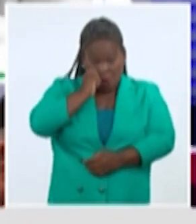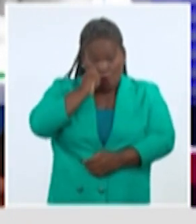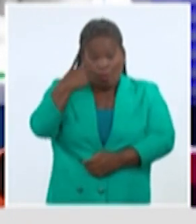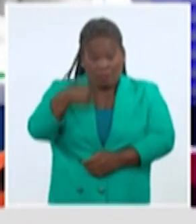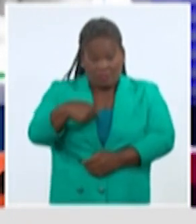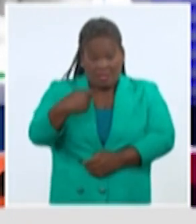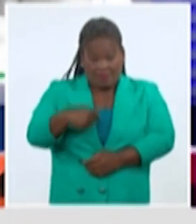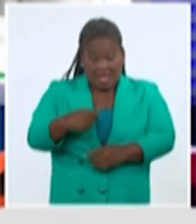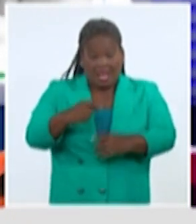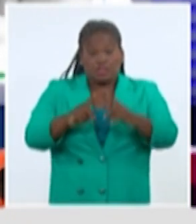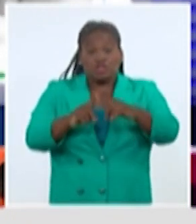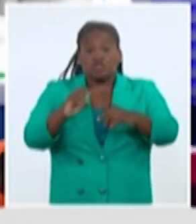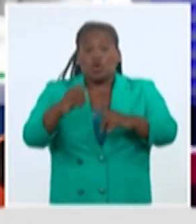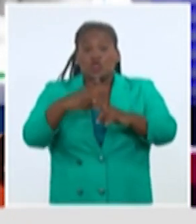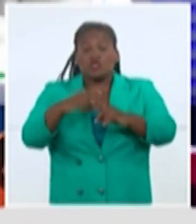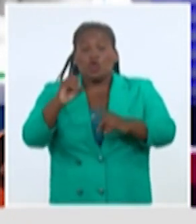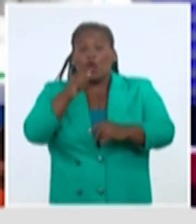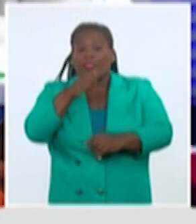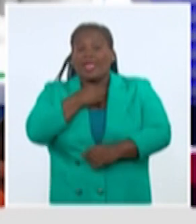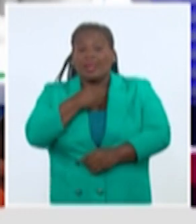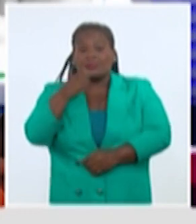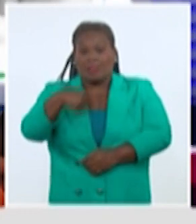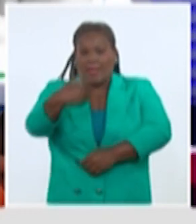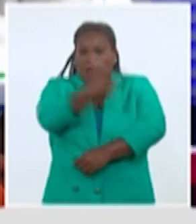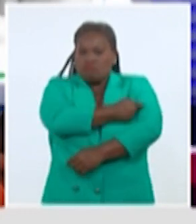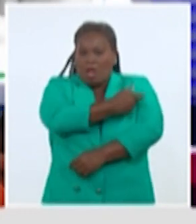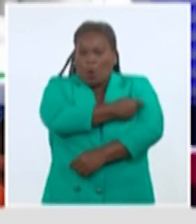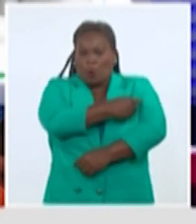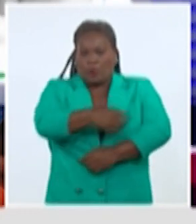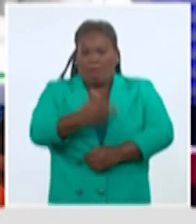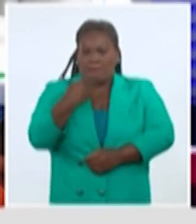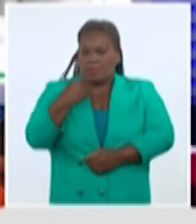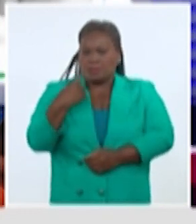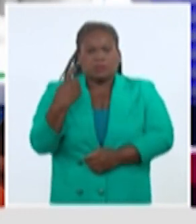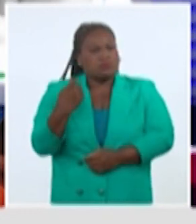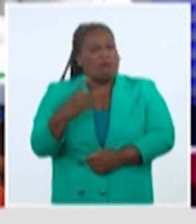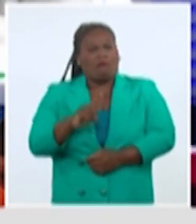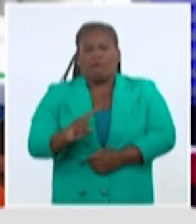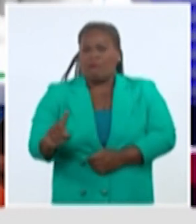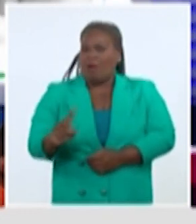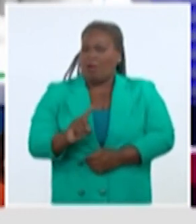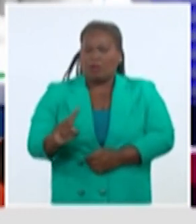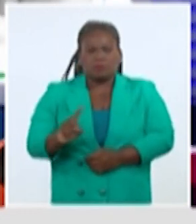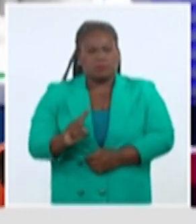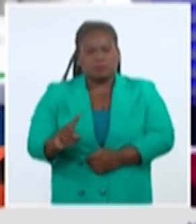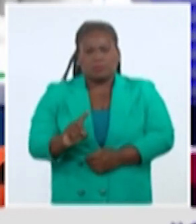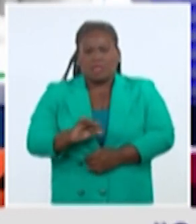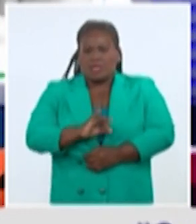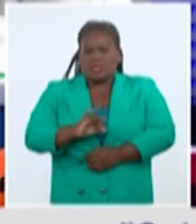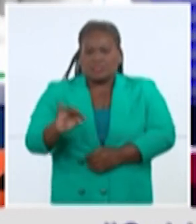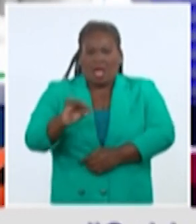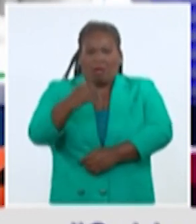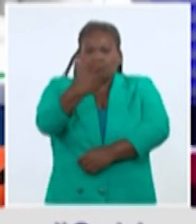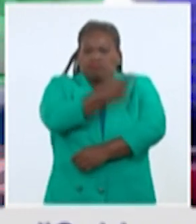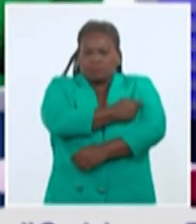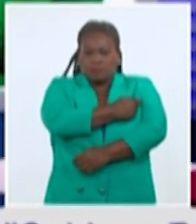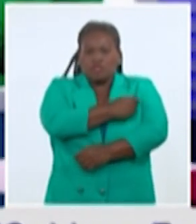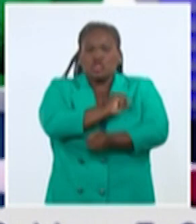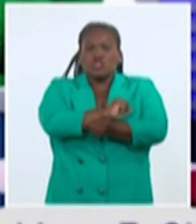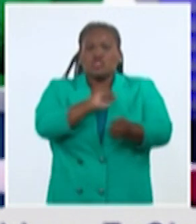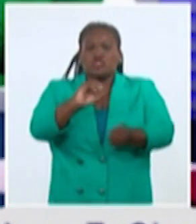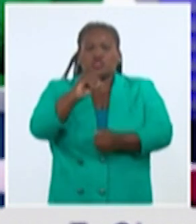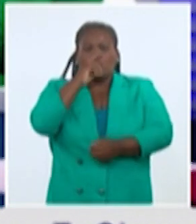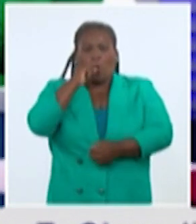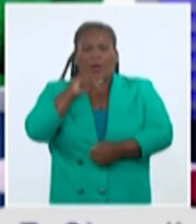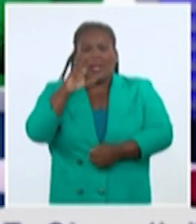toxoide tetánico, doctora, y me dicen que no es necesario vacunarlo porque ya le pusieron Soberana. ¿Es correcto esto? Sí,